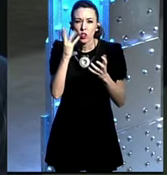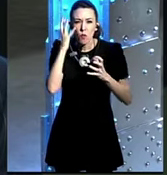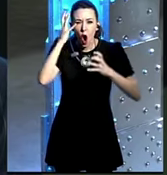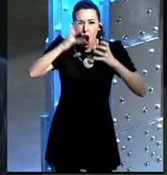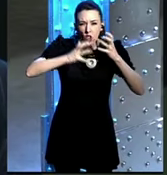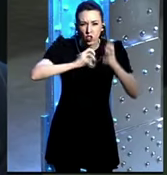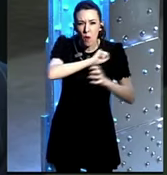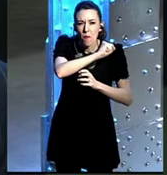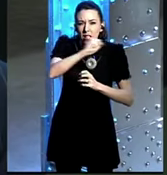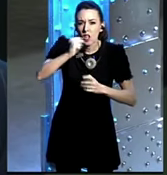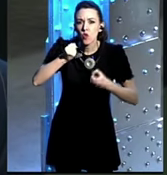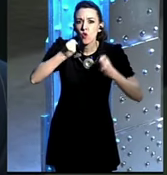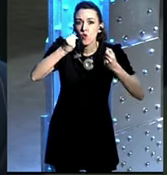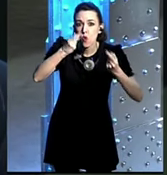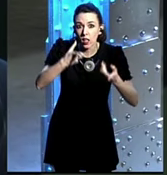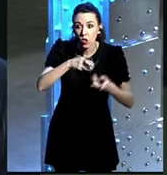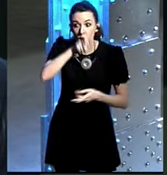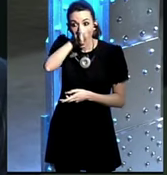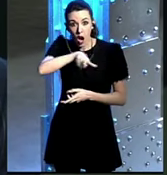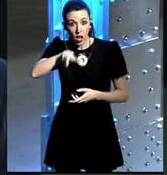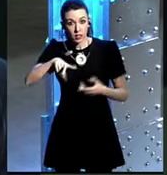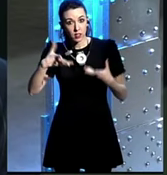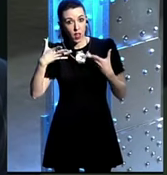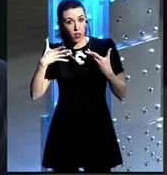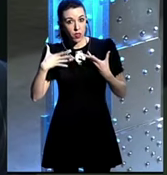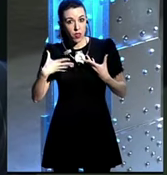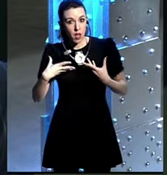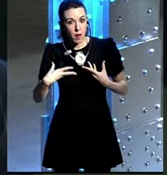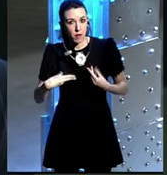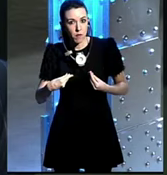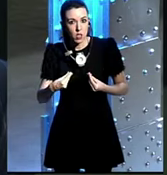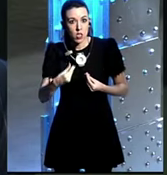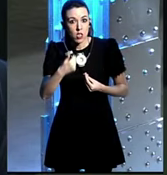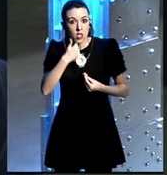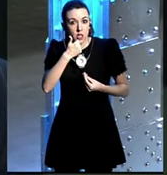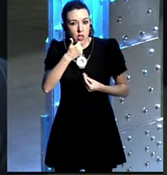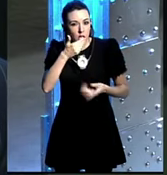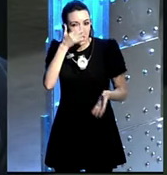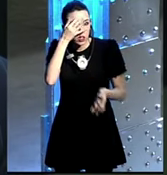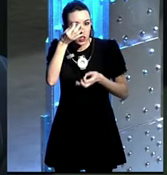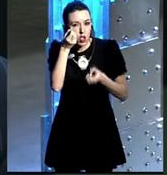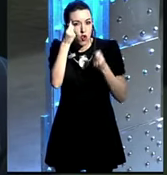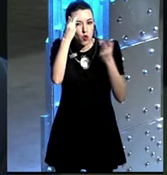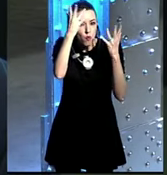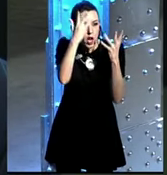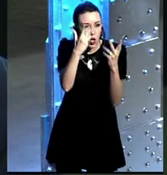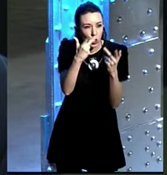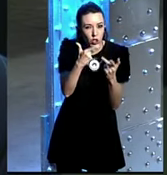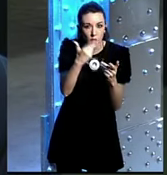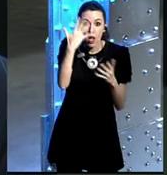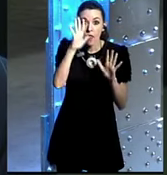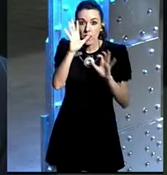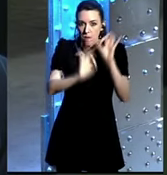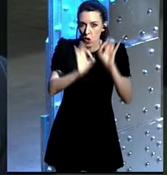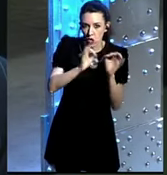crees que has matado? Y la gente deprimida tenían casi con de precisión la cifra, un 10% más o